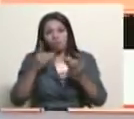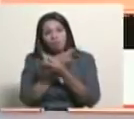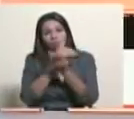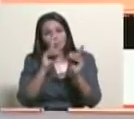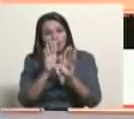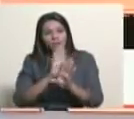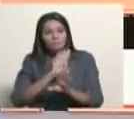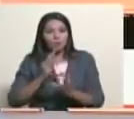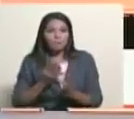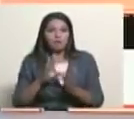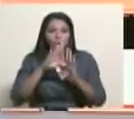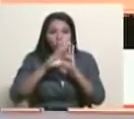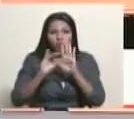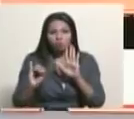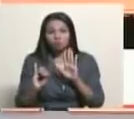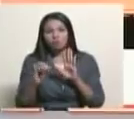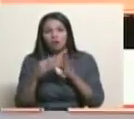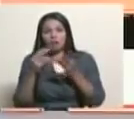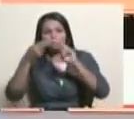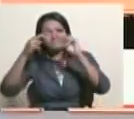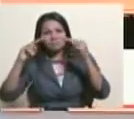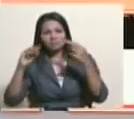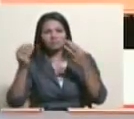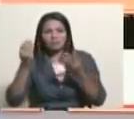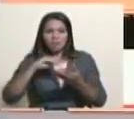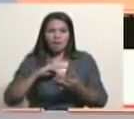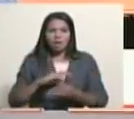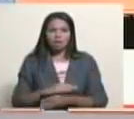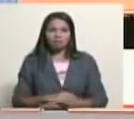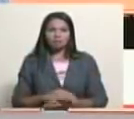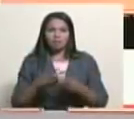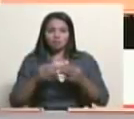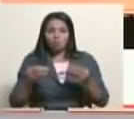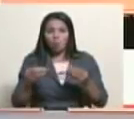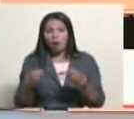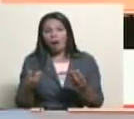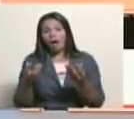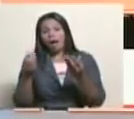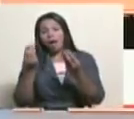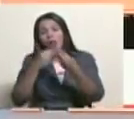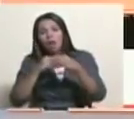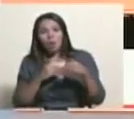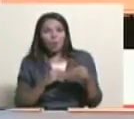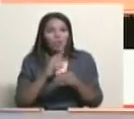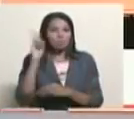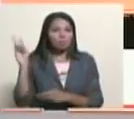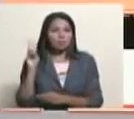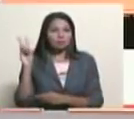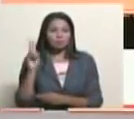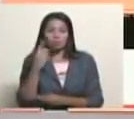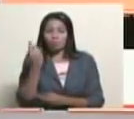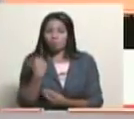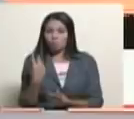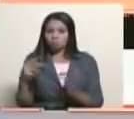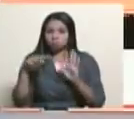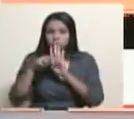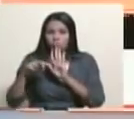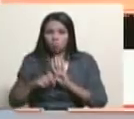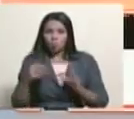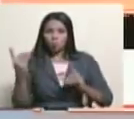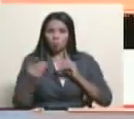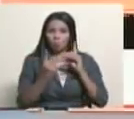democráticas, constitucionales, pacíficas a los asuntos de Venezuela, como una de las líneas de